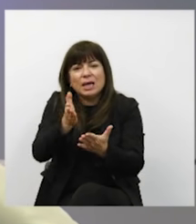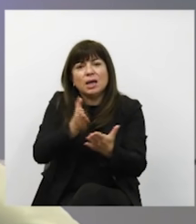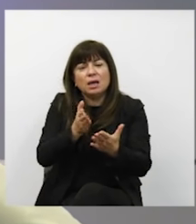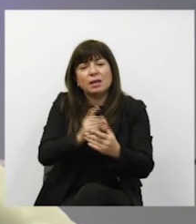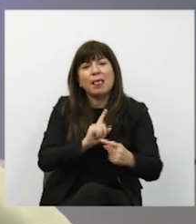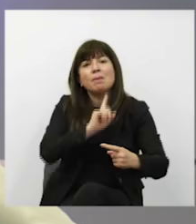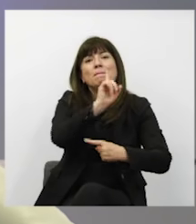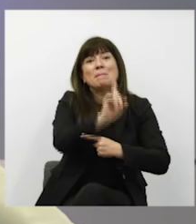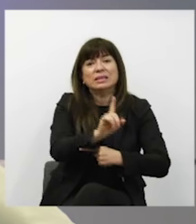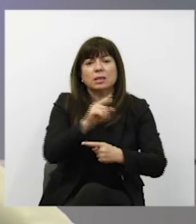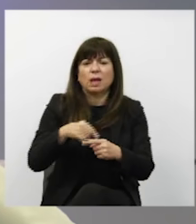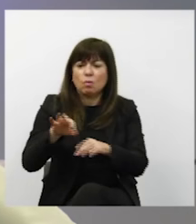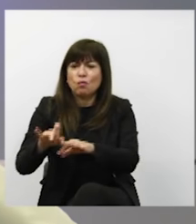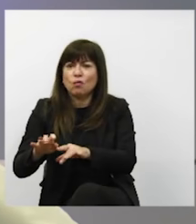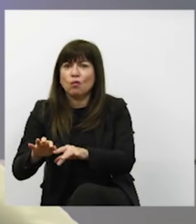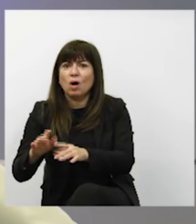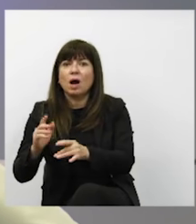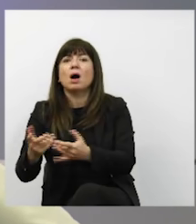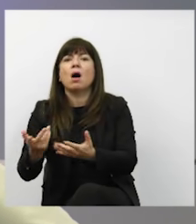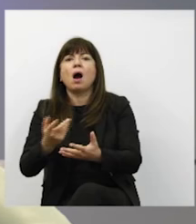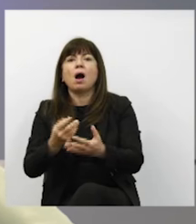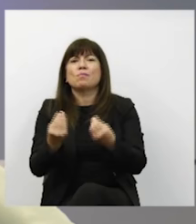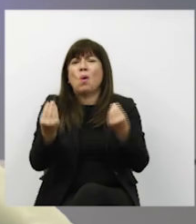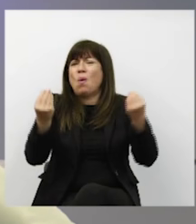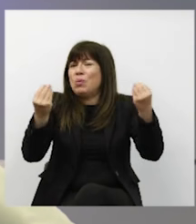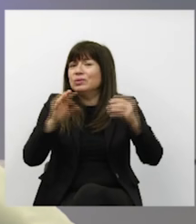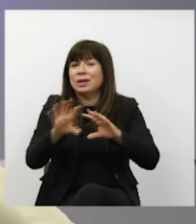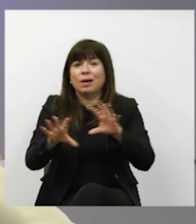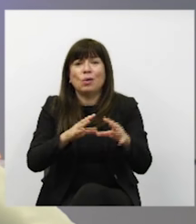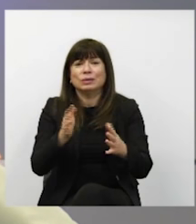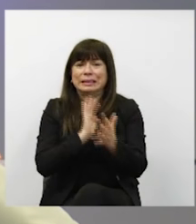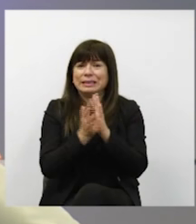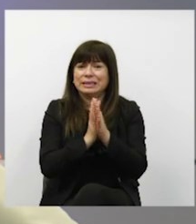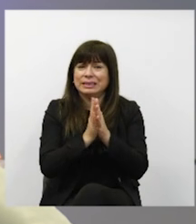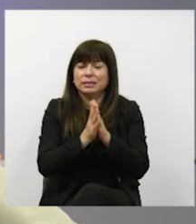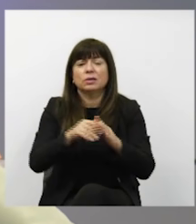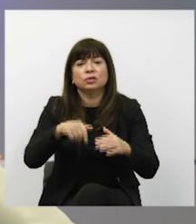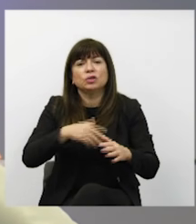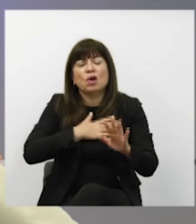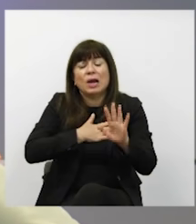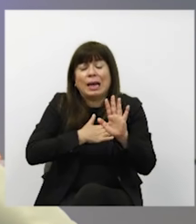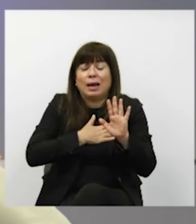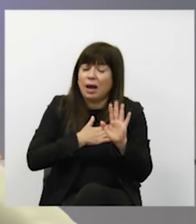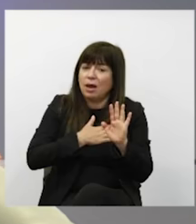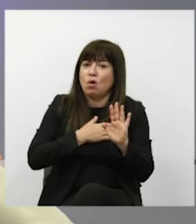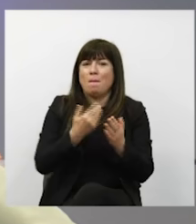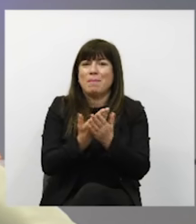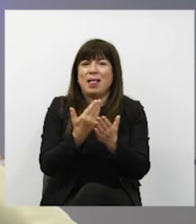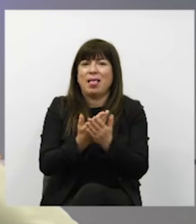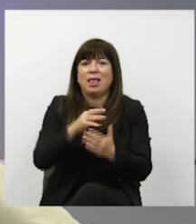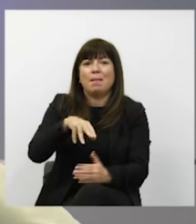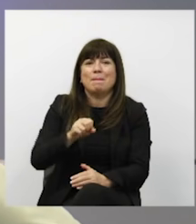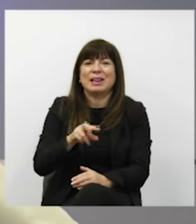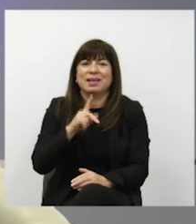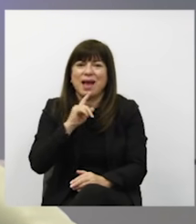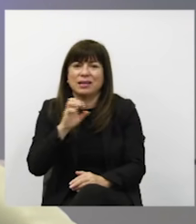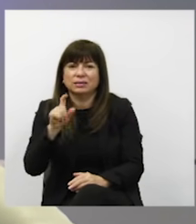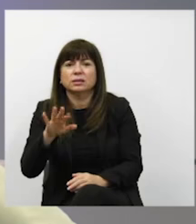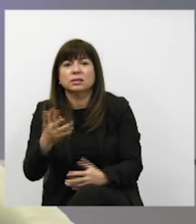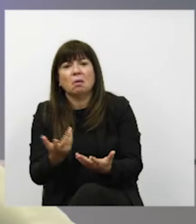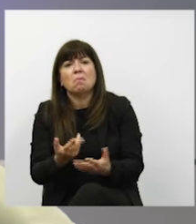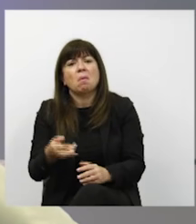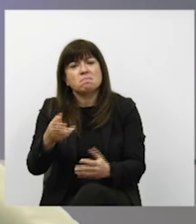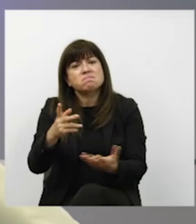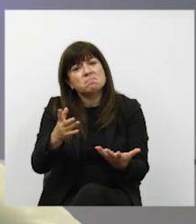también es una realidad. Hay muchas tendencias que están ocurriendo con mucha velocidad, entonces yo quería pedirle a Matías que repasara esas tendencias y